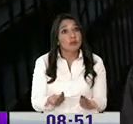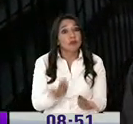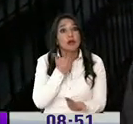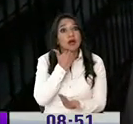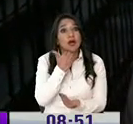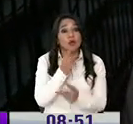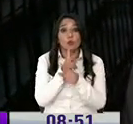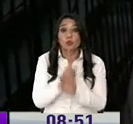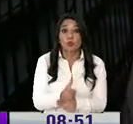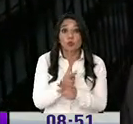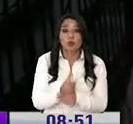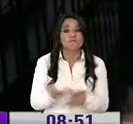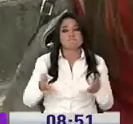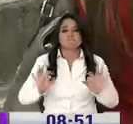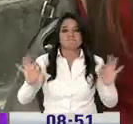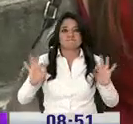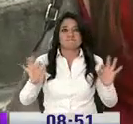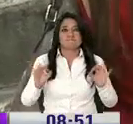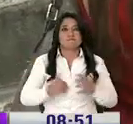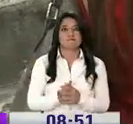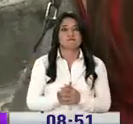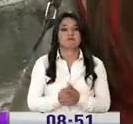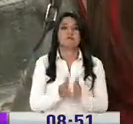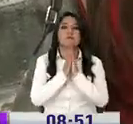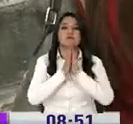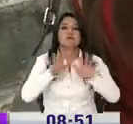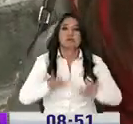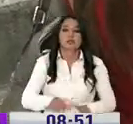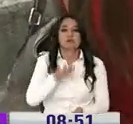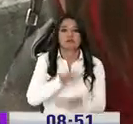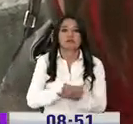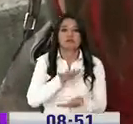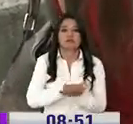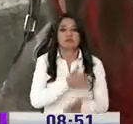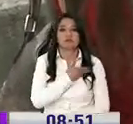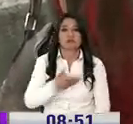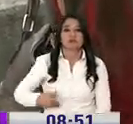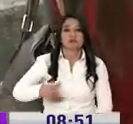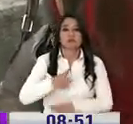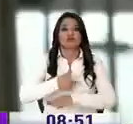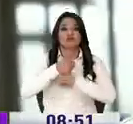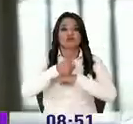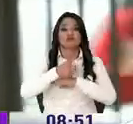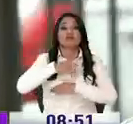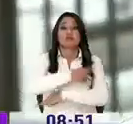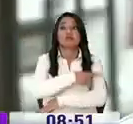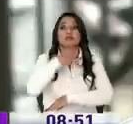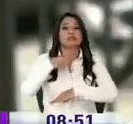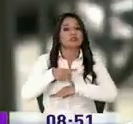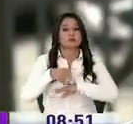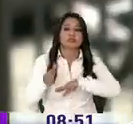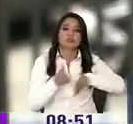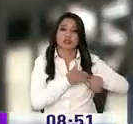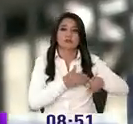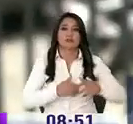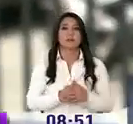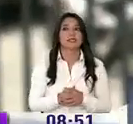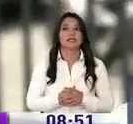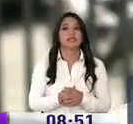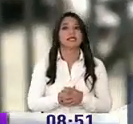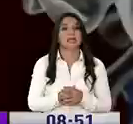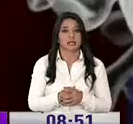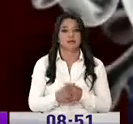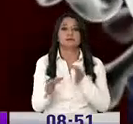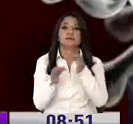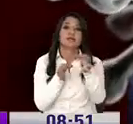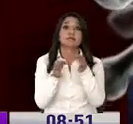de prevenir? Tampoco. Con un llamado a la calma, el presidente del Colegio de Médicos de Pichincha, el doctor Víctor Manuel Álvarez, explica que